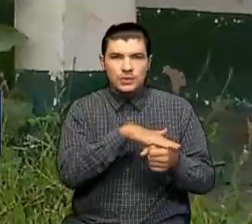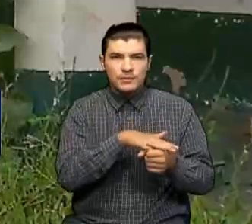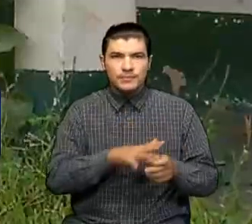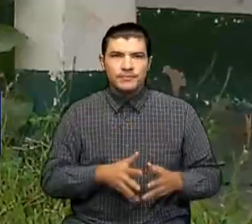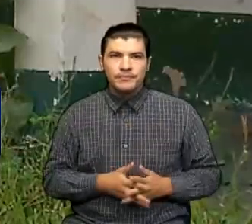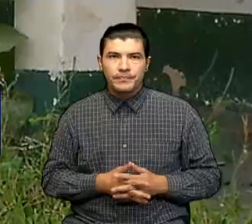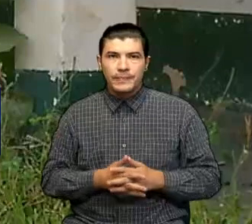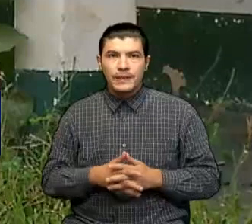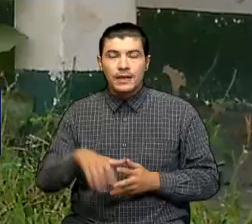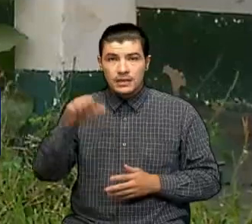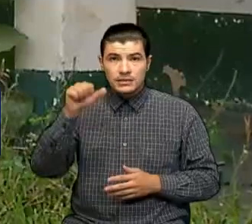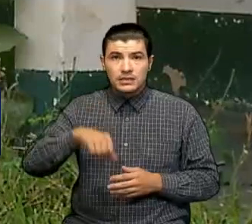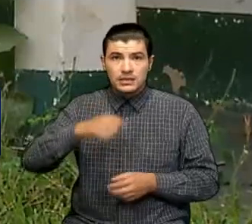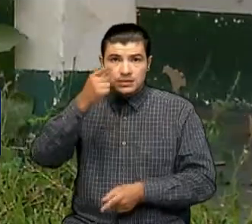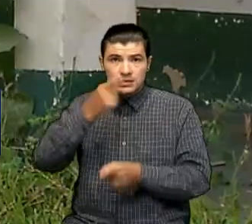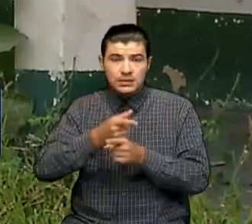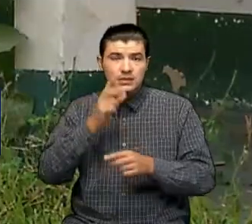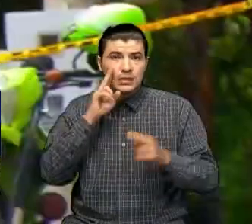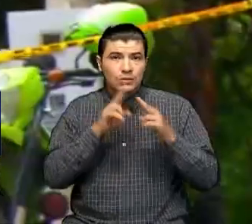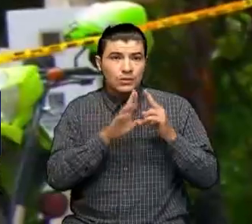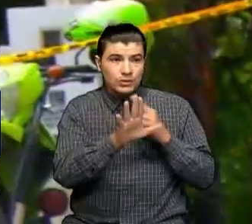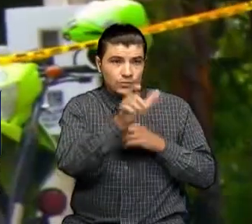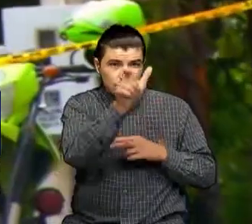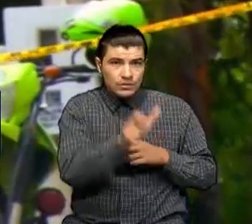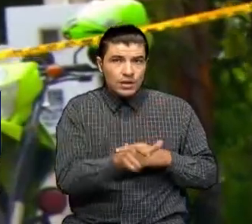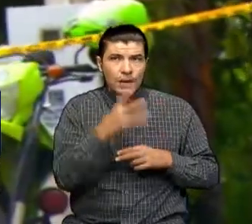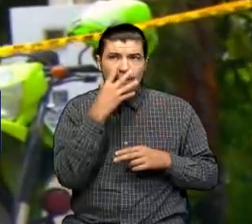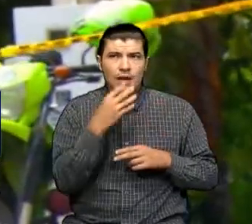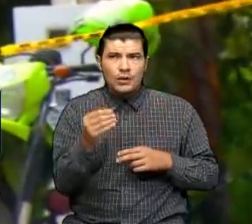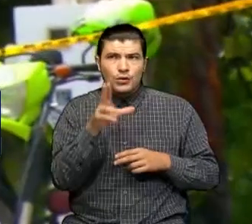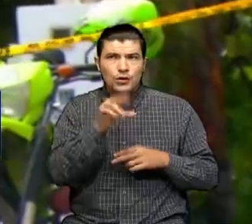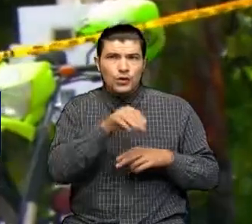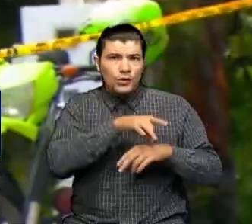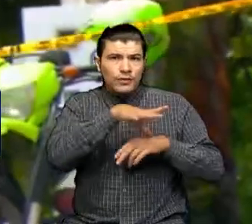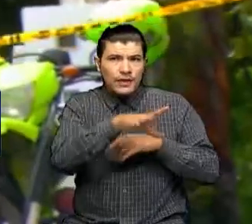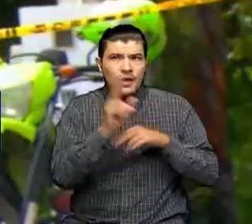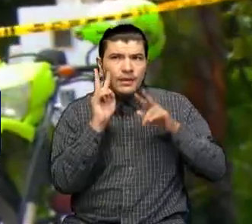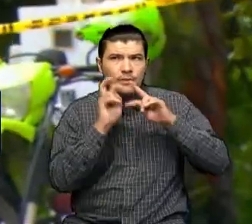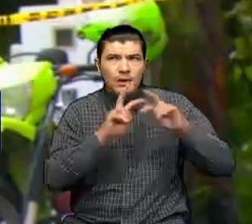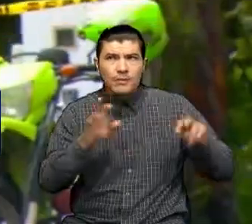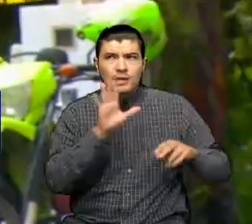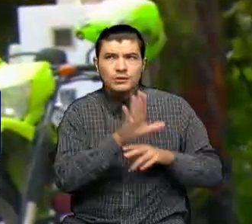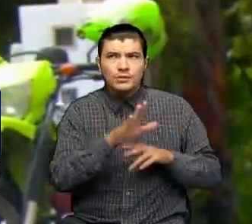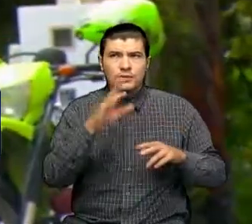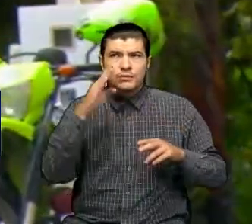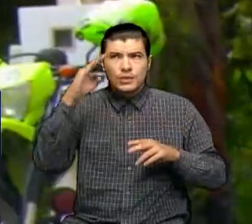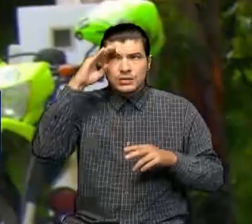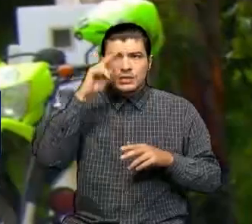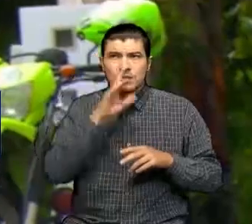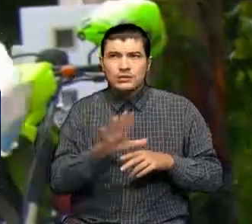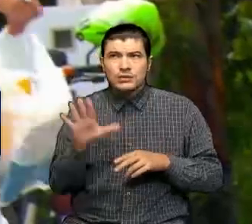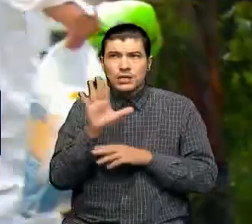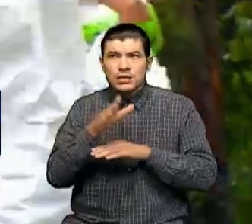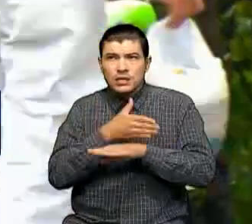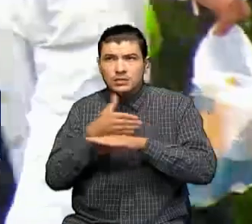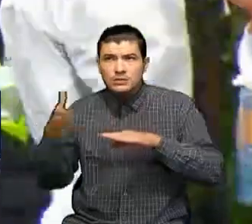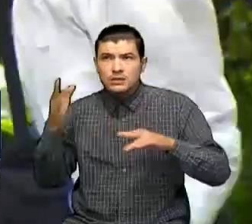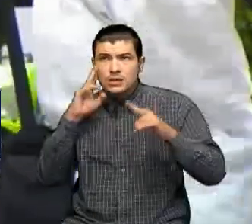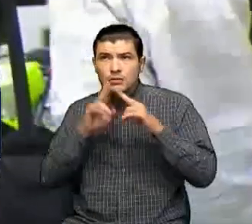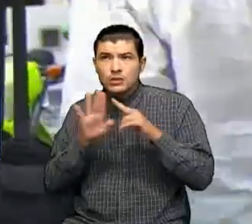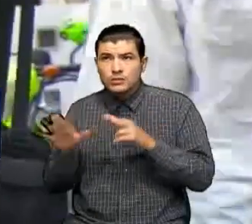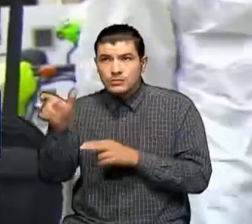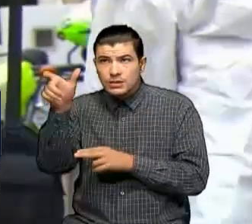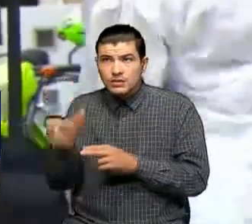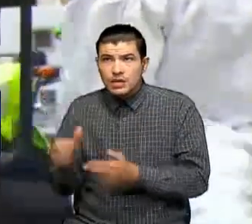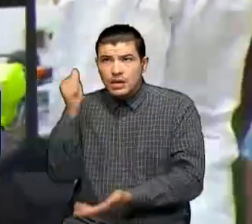muy bien se conoció que el sicario que cometió este homicidio no dejó muchas pistas a los investigadores de la policía se conoció que luego de cometer el asesinato